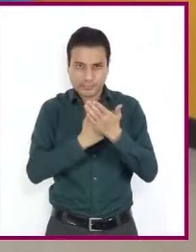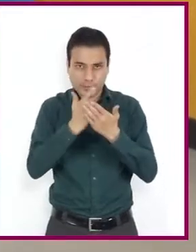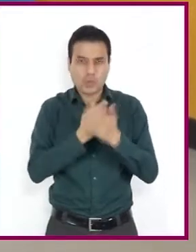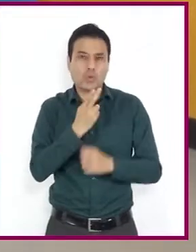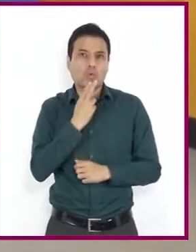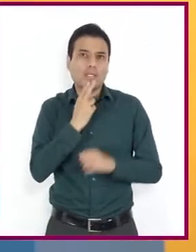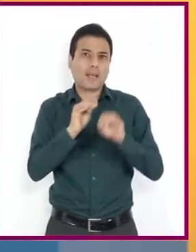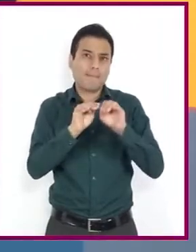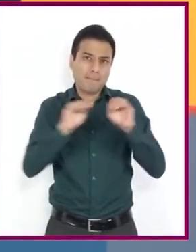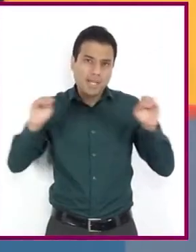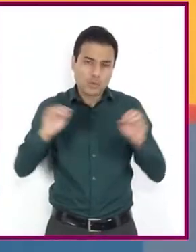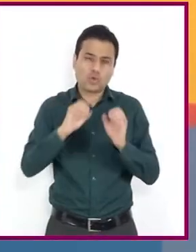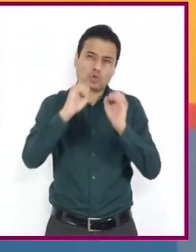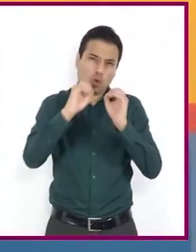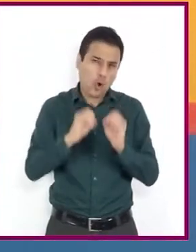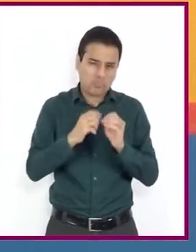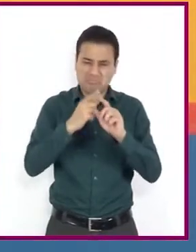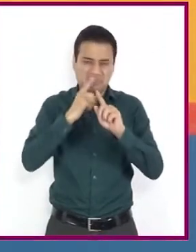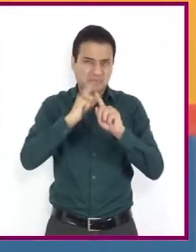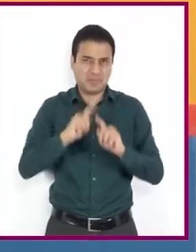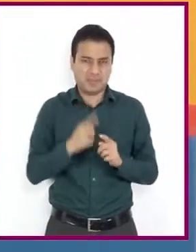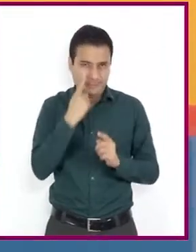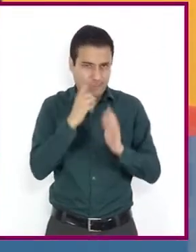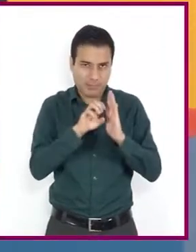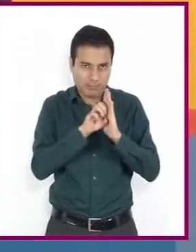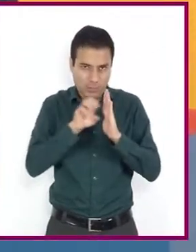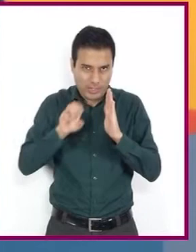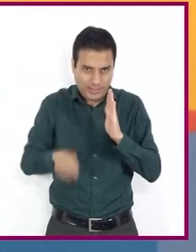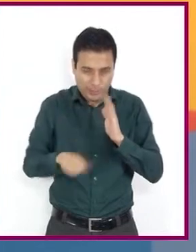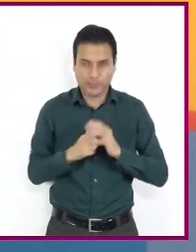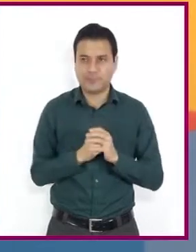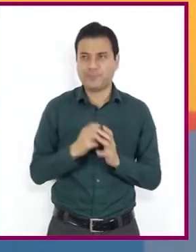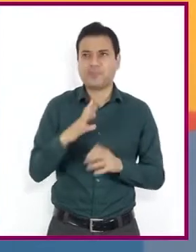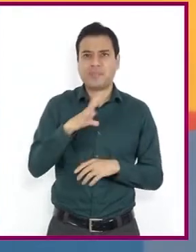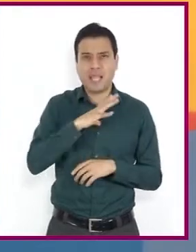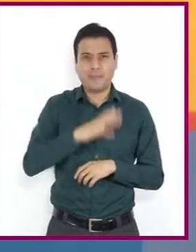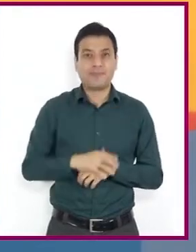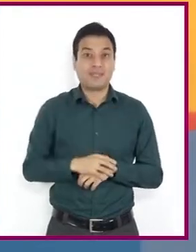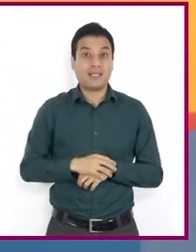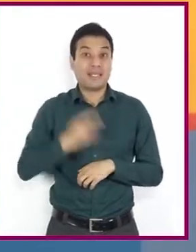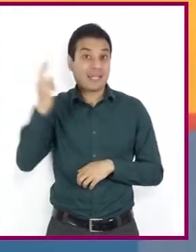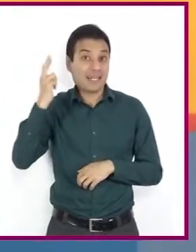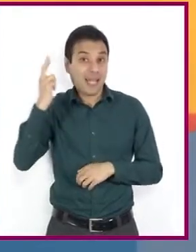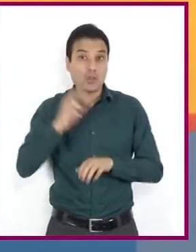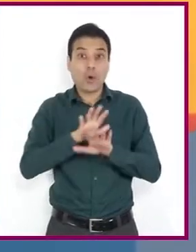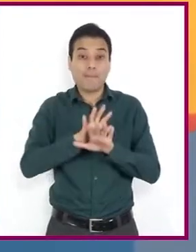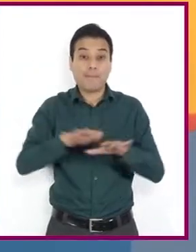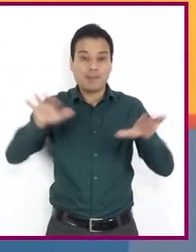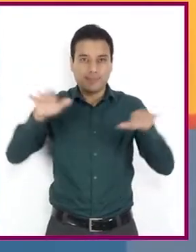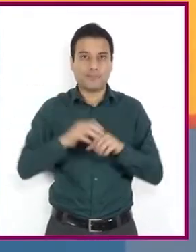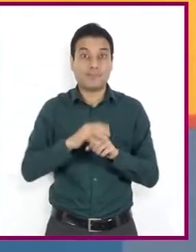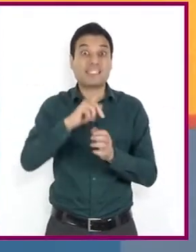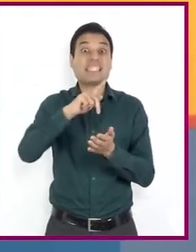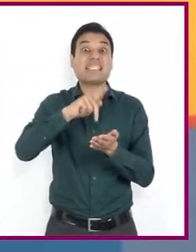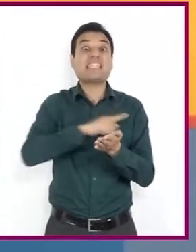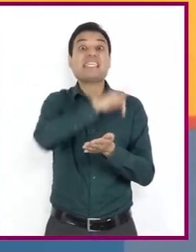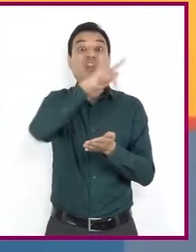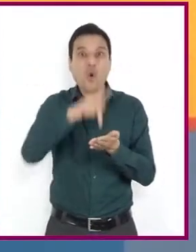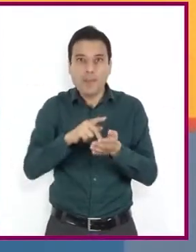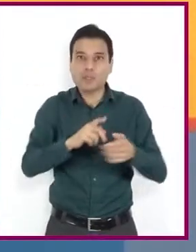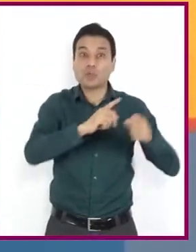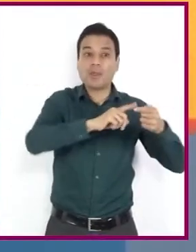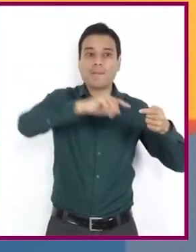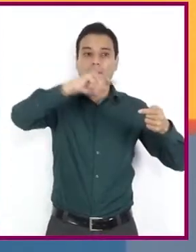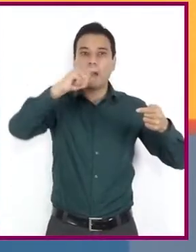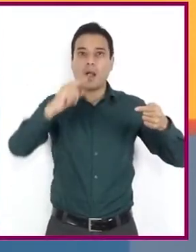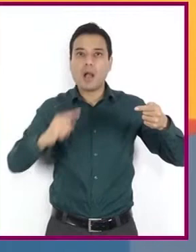sus múltiplos y submúltiplos. Por ejemplo, algunas ondas de radio tienen longitudes de onda de kilómetros y algunas ondas